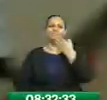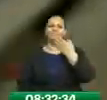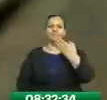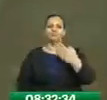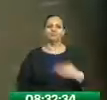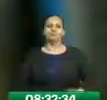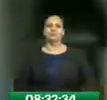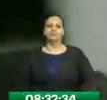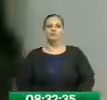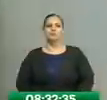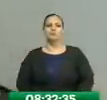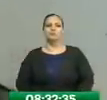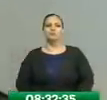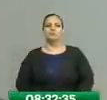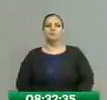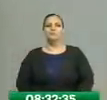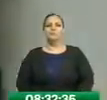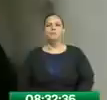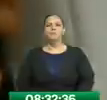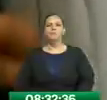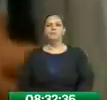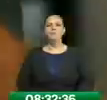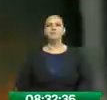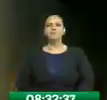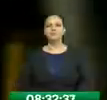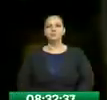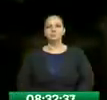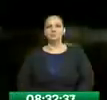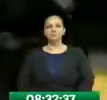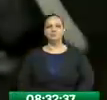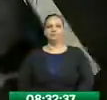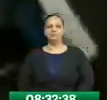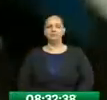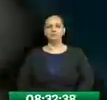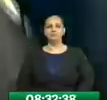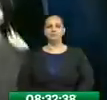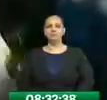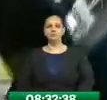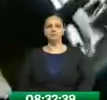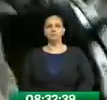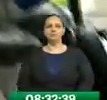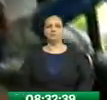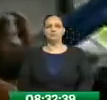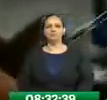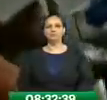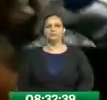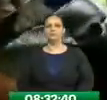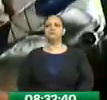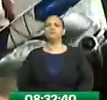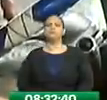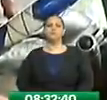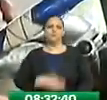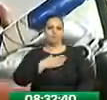conversar. Vamos a conversar, por favor, un ratito. Vamos en vivo y en directo. Oiga, ¿cómo le ha ido el trabajo? Le bajamos un poquito el volumen.